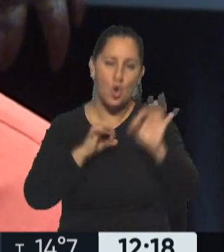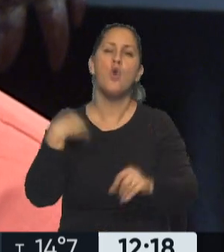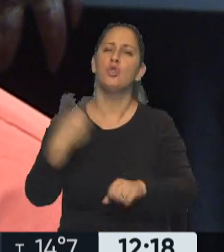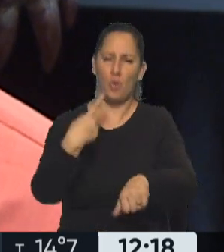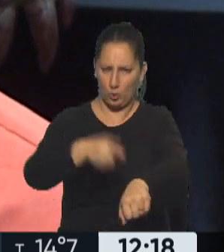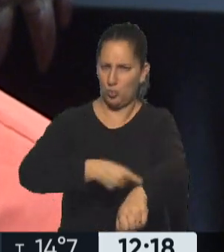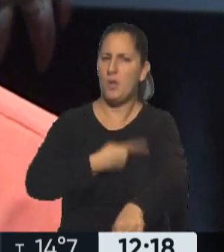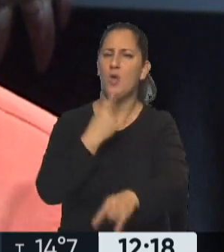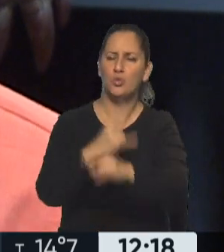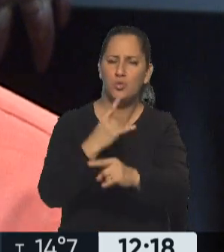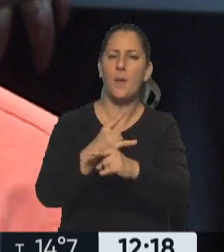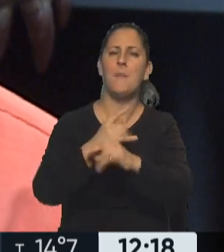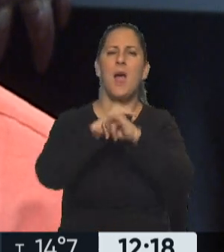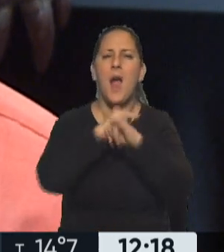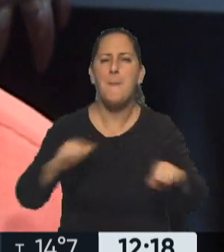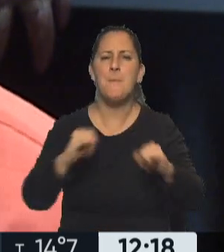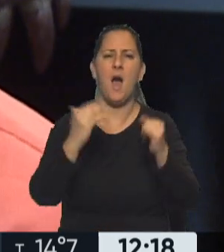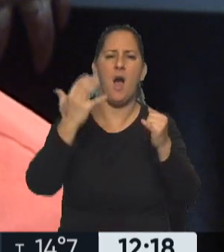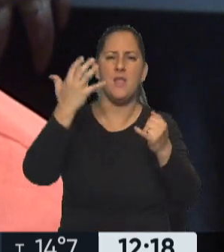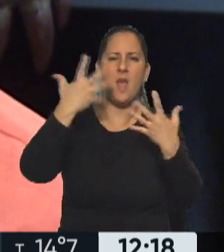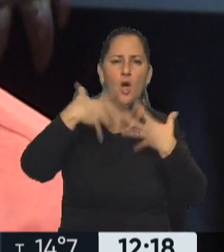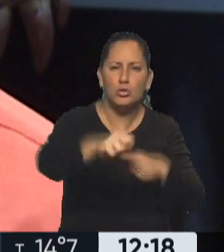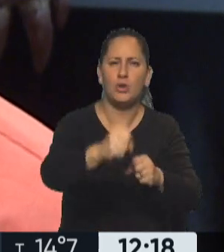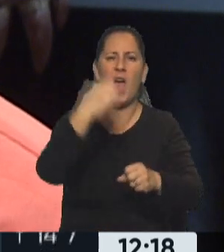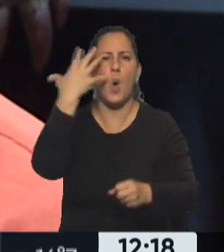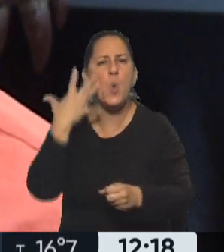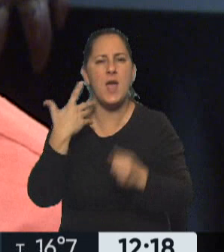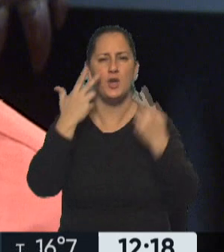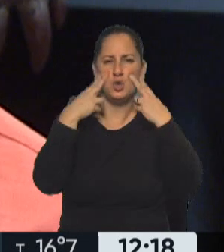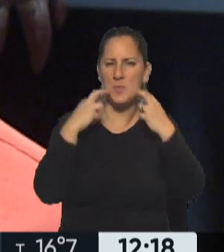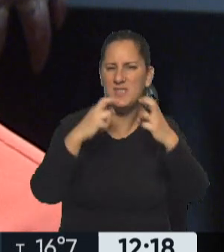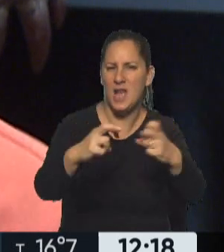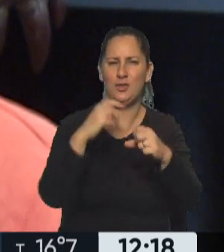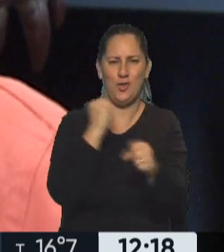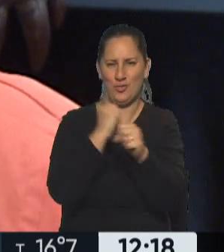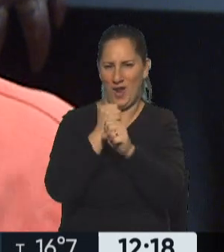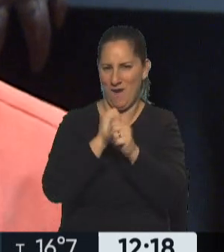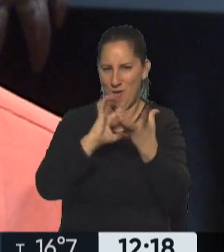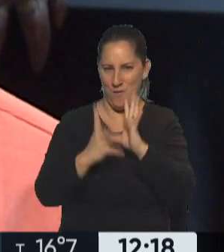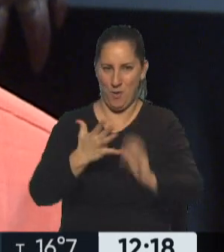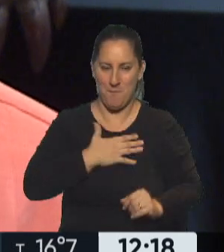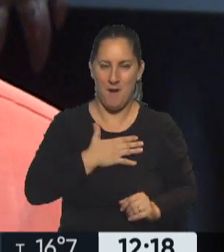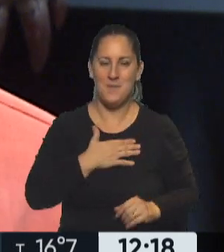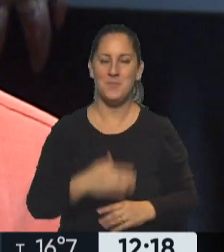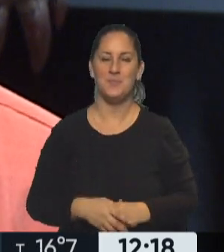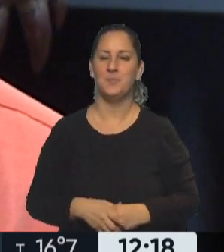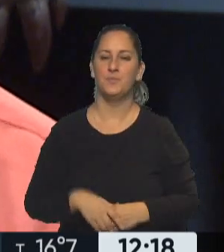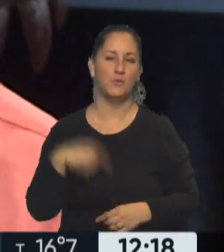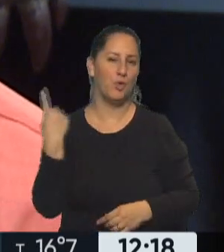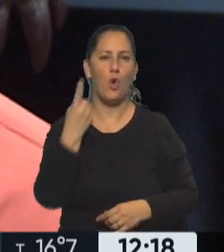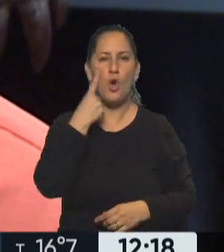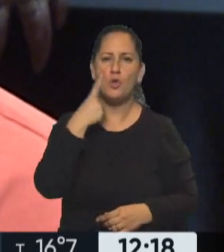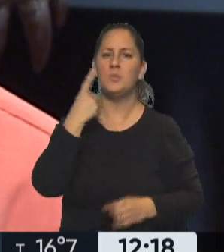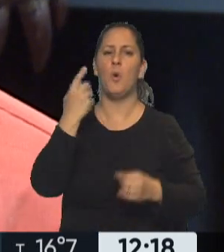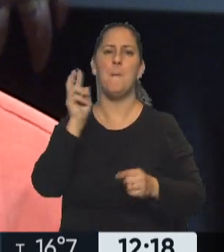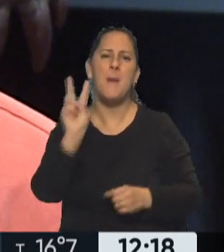a las campañas paleontológicas a todo el trabajo que representa incluso este todo no vehículos